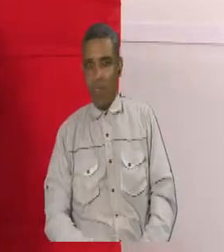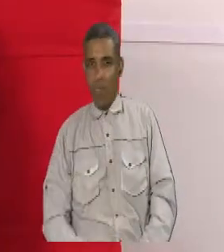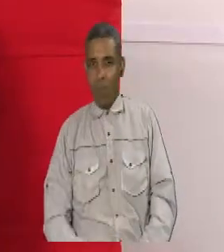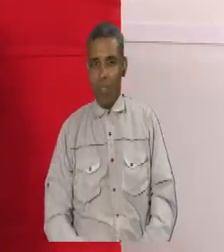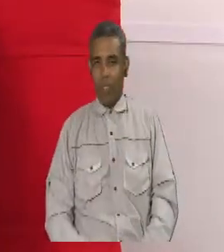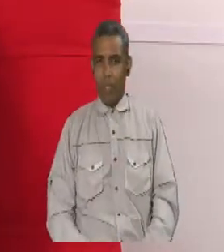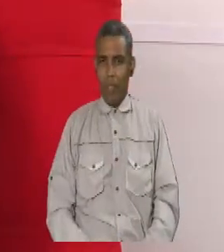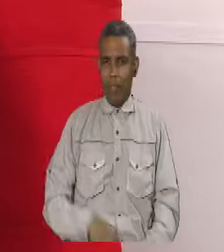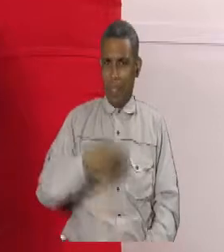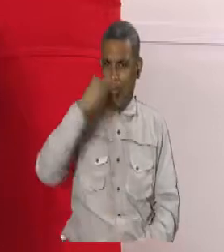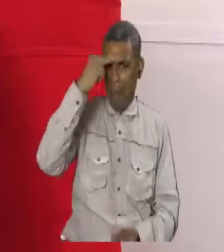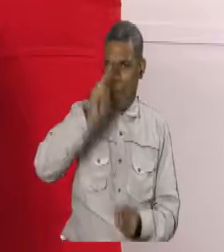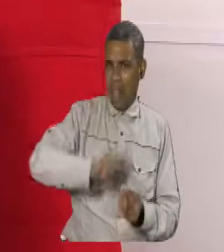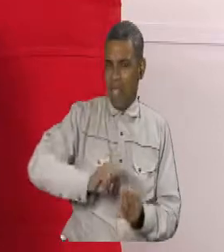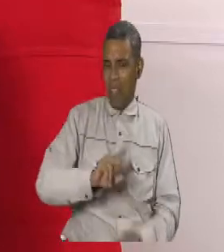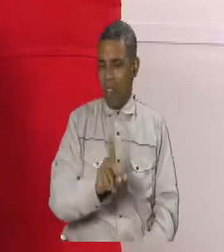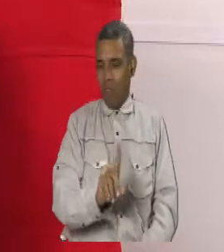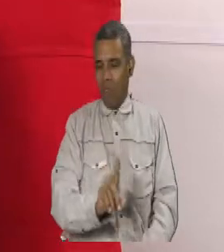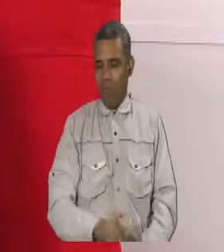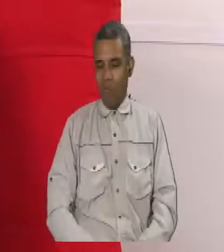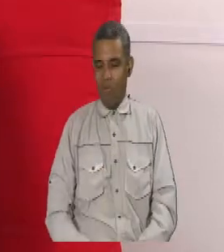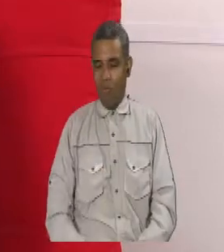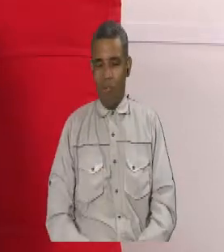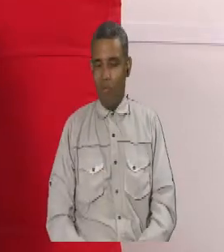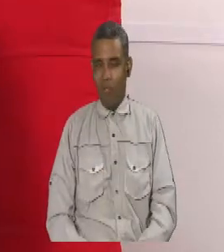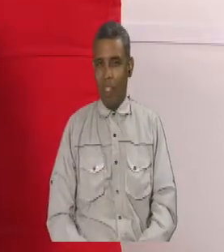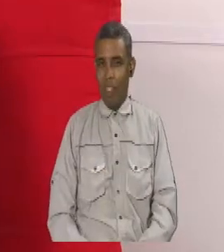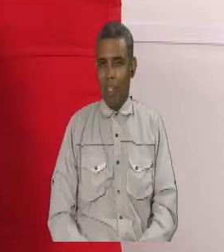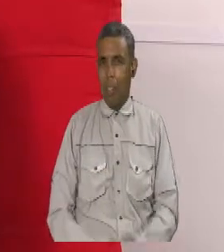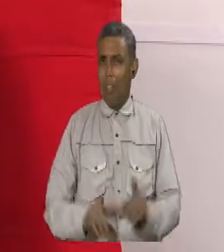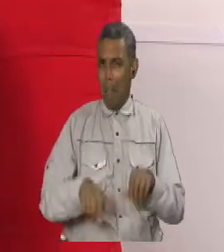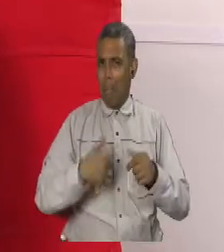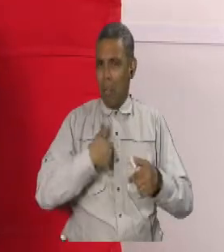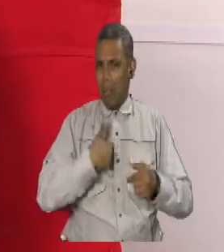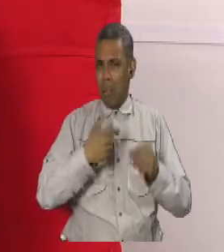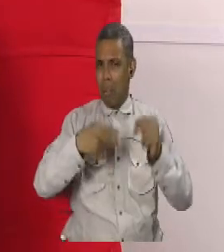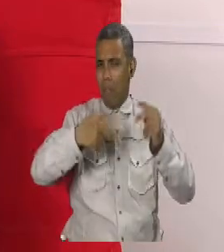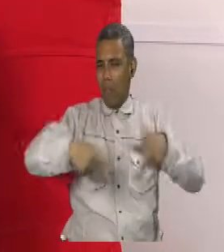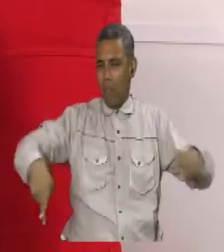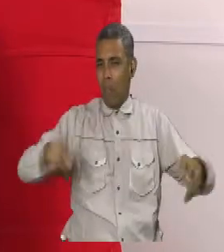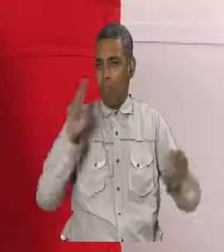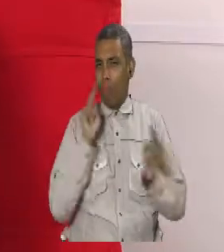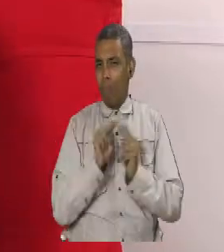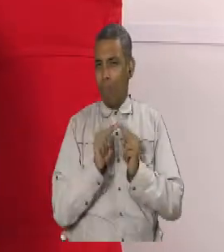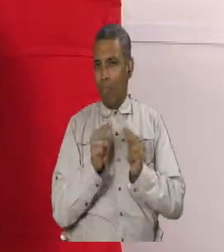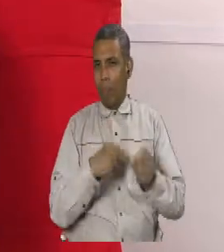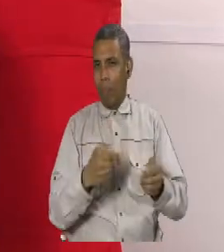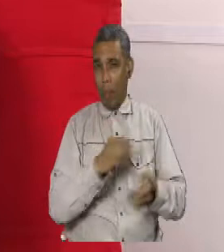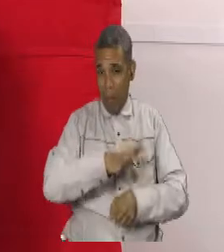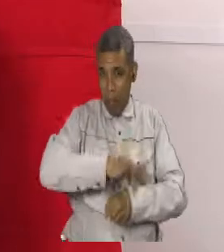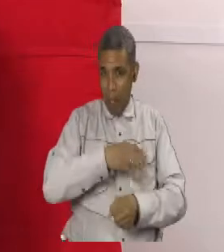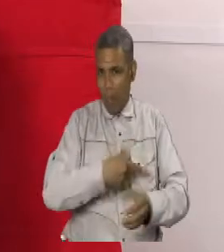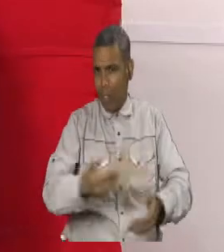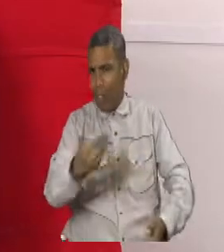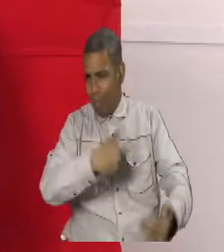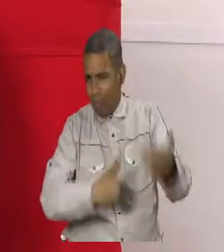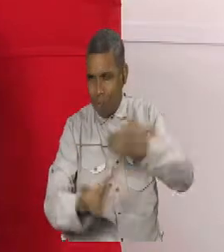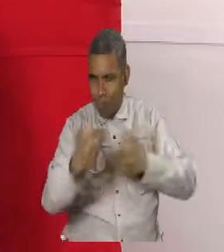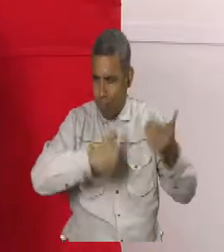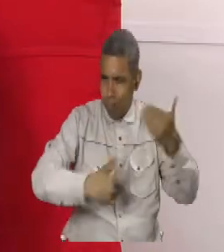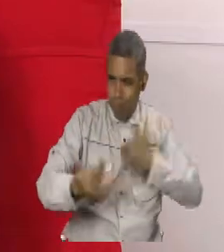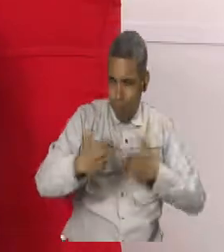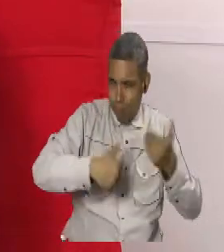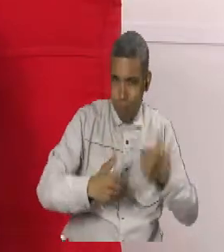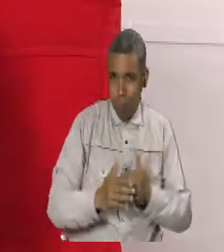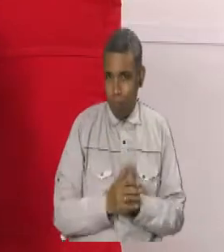ya van dos o tres calveadas, mujeres, y uno les pido encarecidamente que no